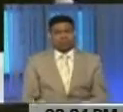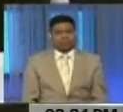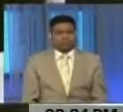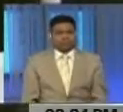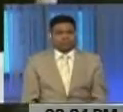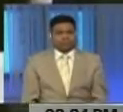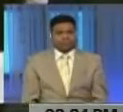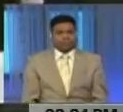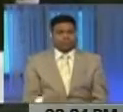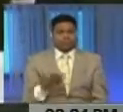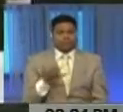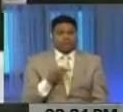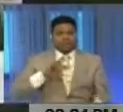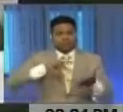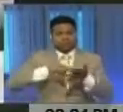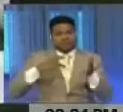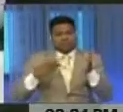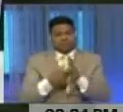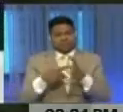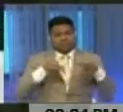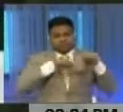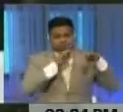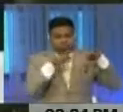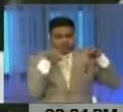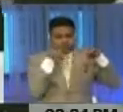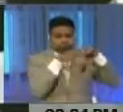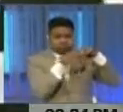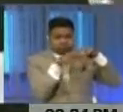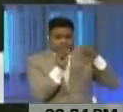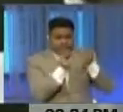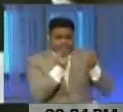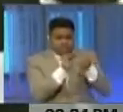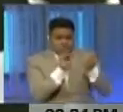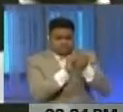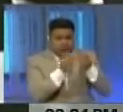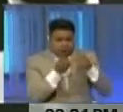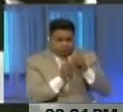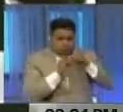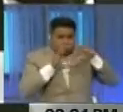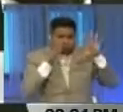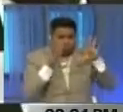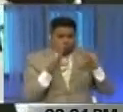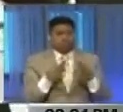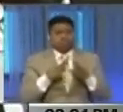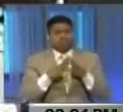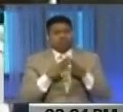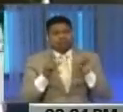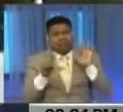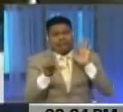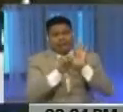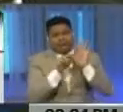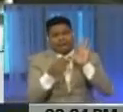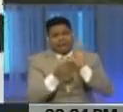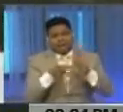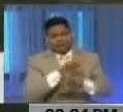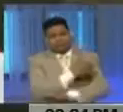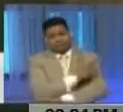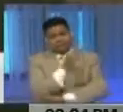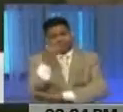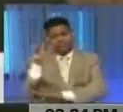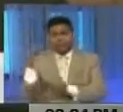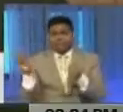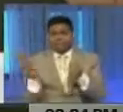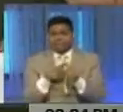Tenemos un concepto de desarrollo minero ecológico. Y tenemos un concepto que está en la ley, hecha por el comandante Hugo